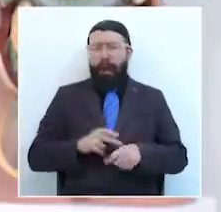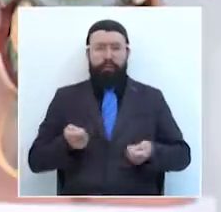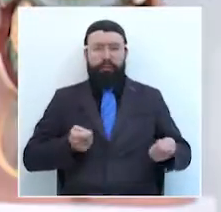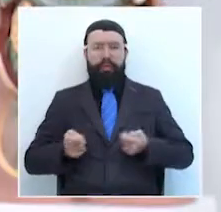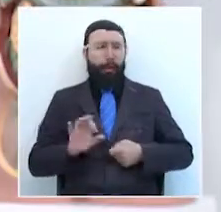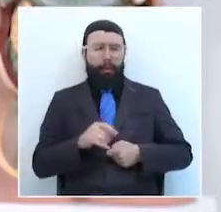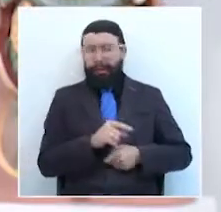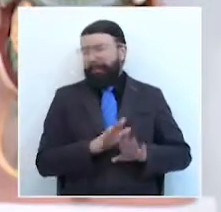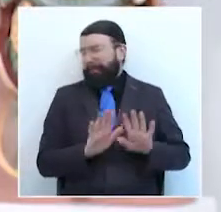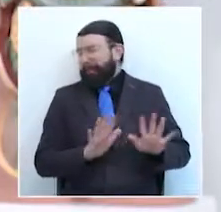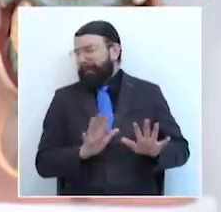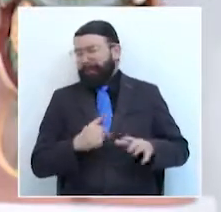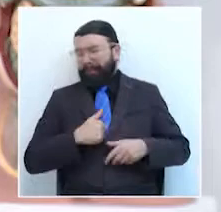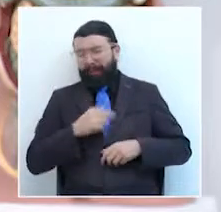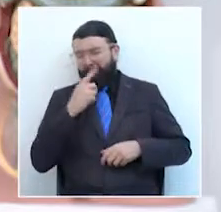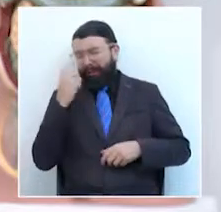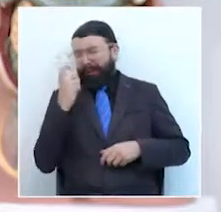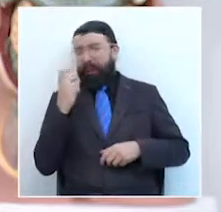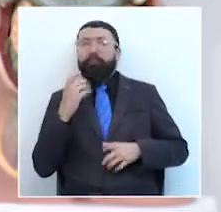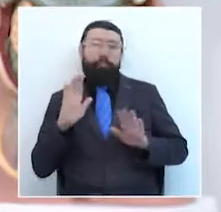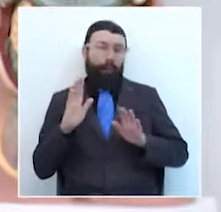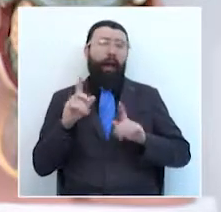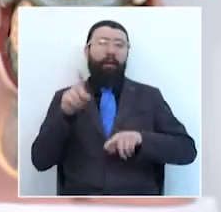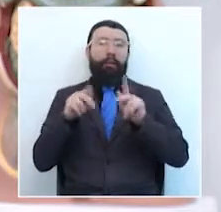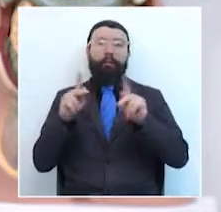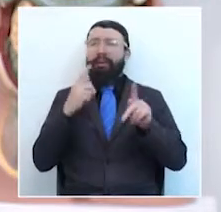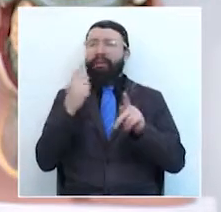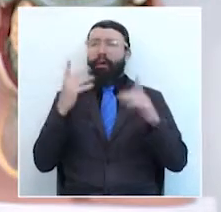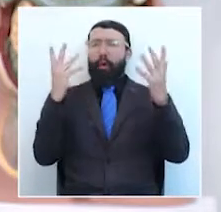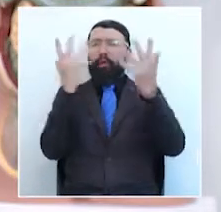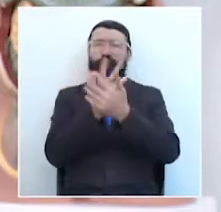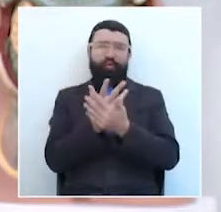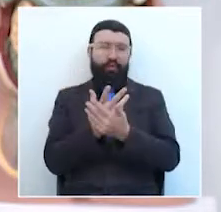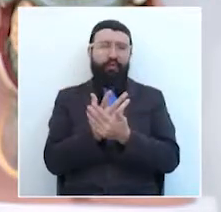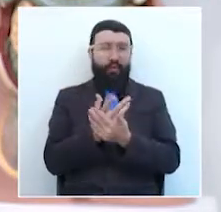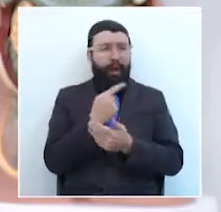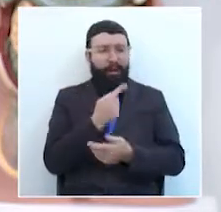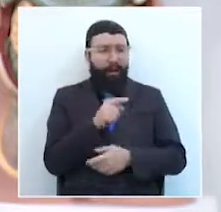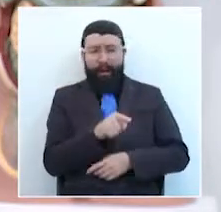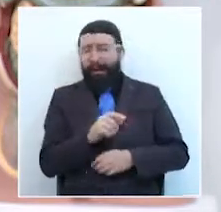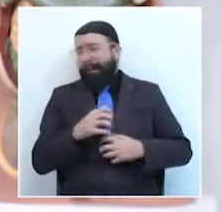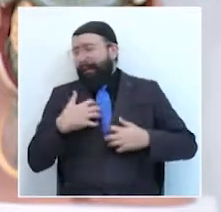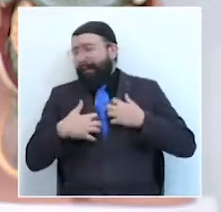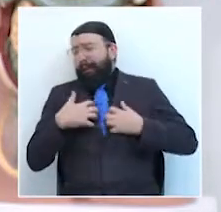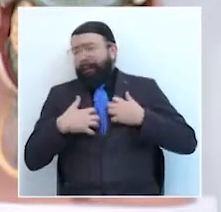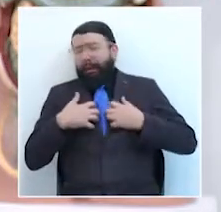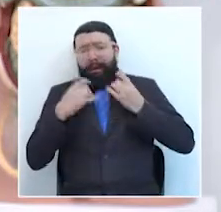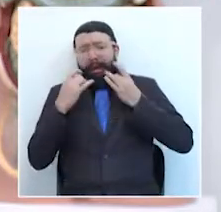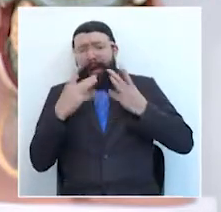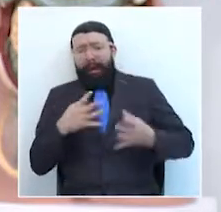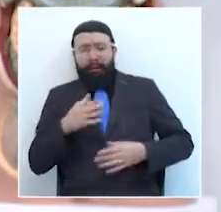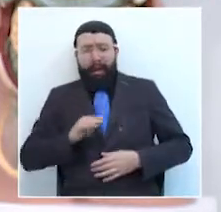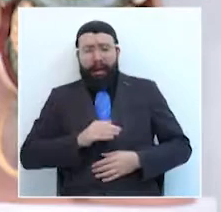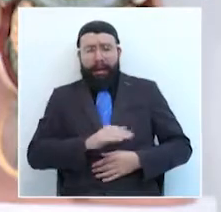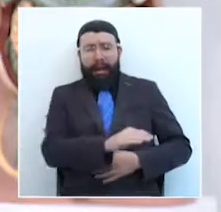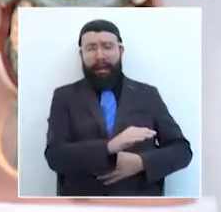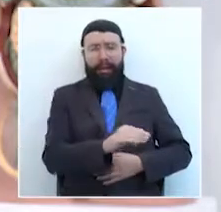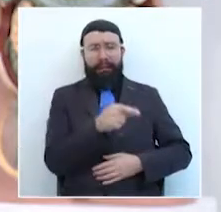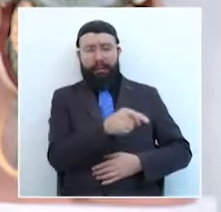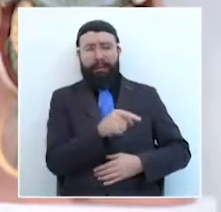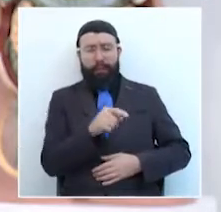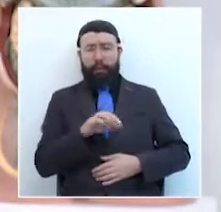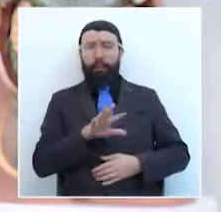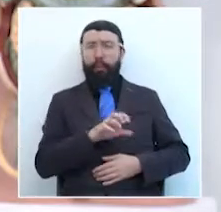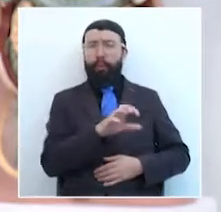dan asco entonces ahí se confunde porque muchas personas dicen que le tienen fobia a las cucarachas oa que las ratas oa ciertos animales cuando